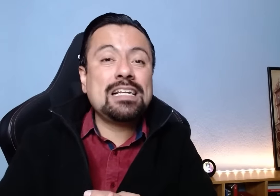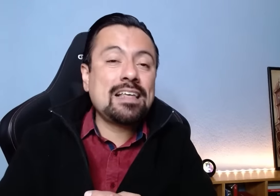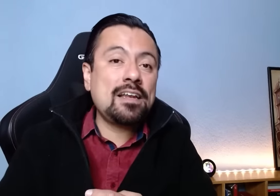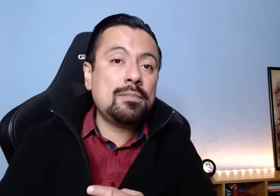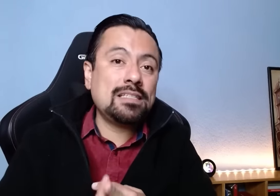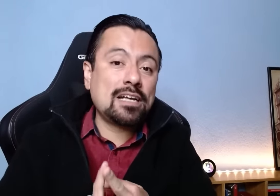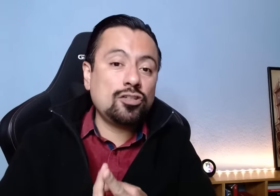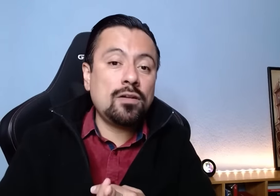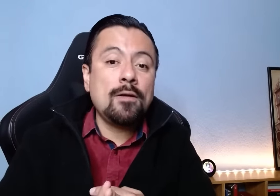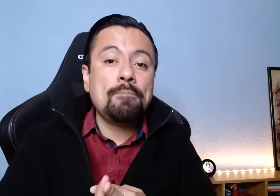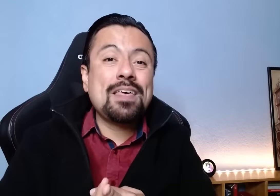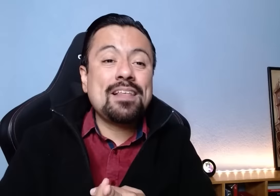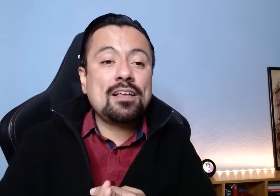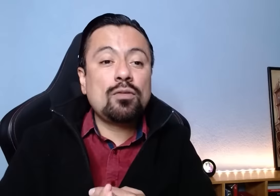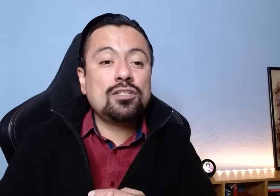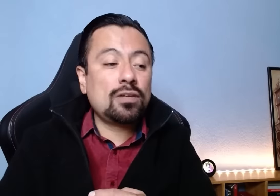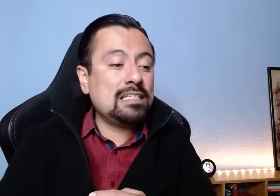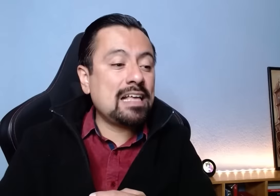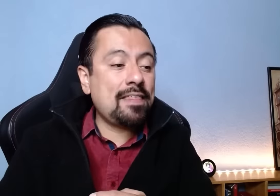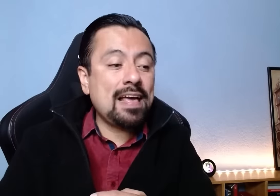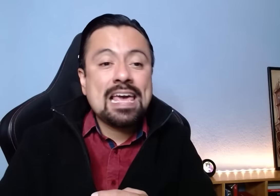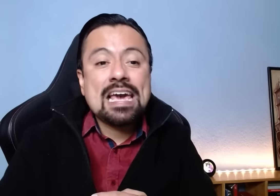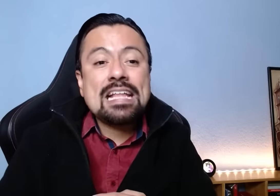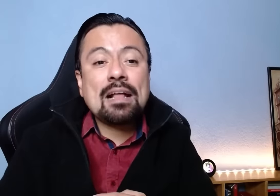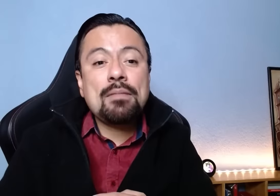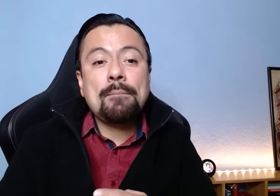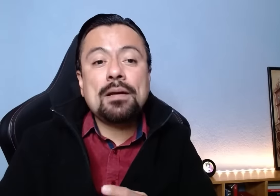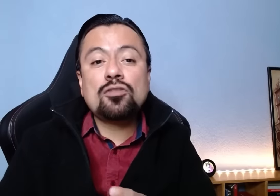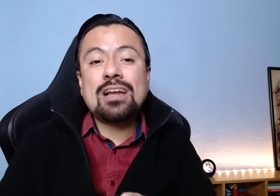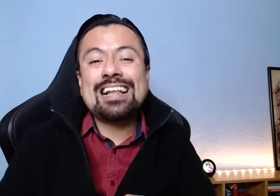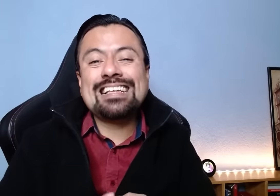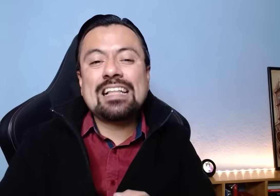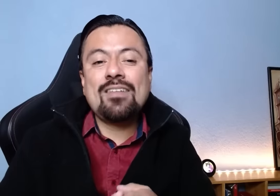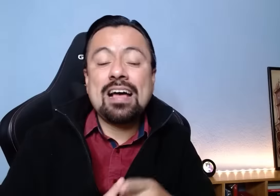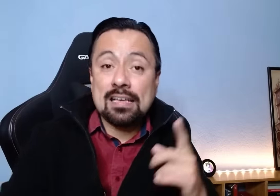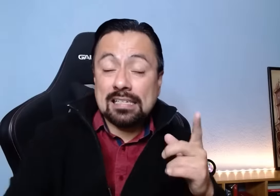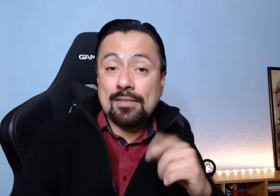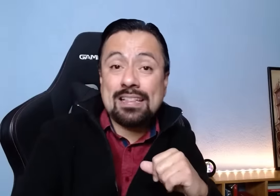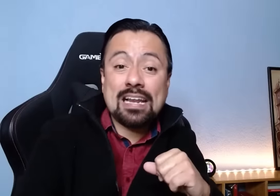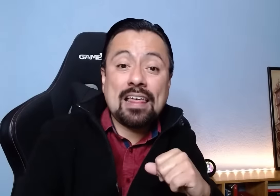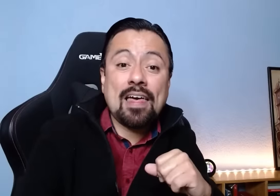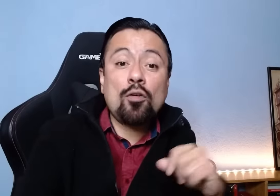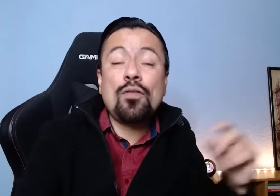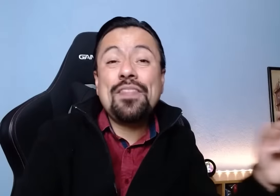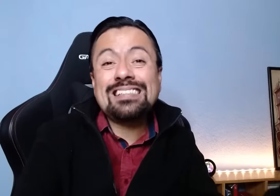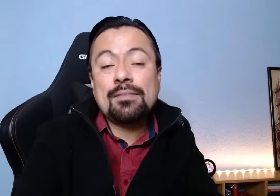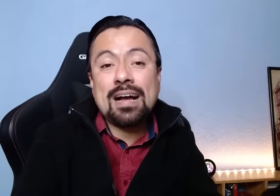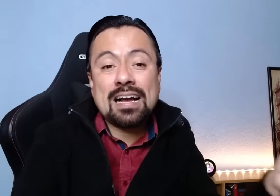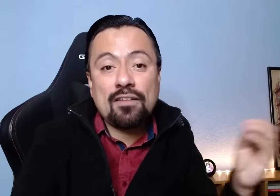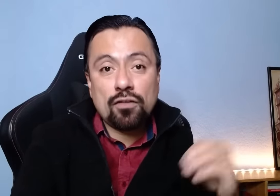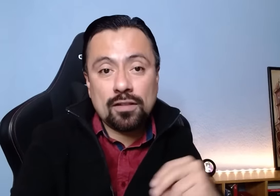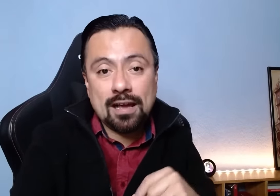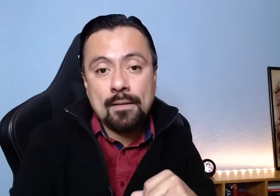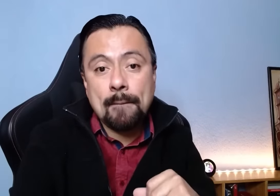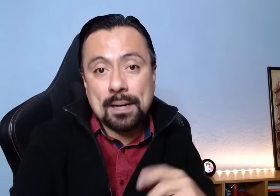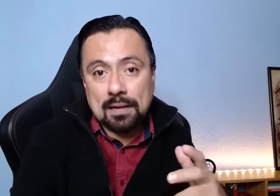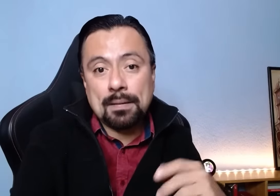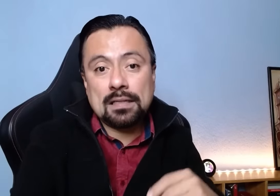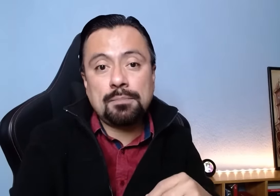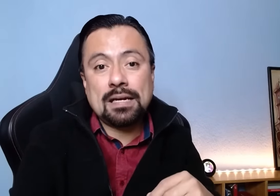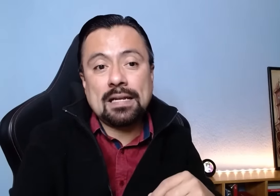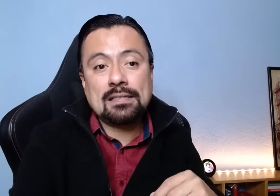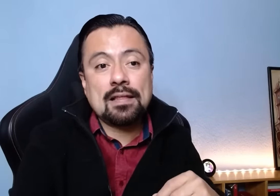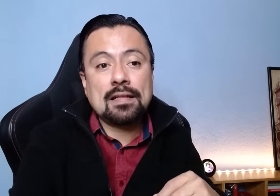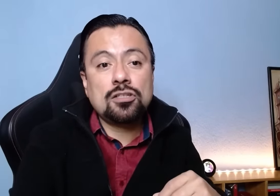Subsecretaría Especializada en Investigación de Delincuencia Organizada y también personal que se había trasladado desde Baja California